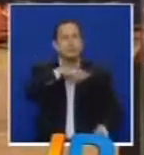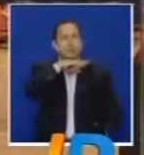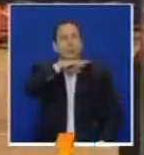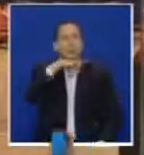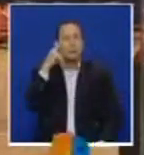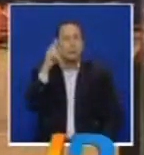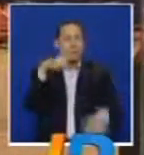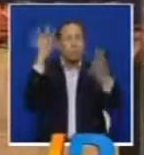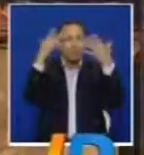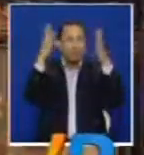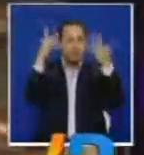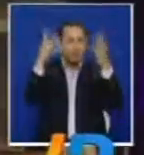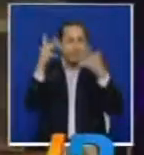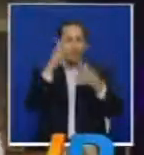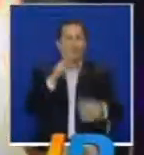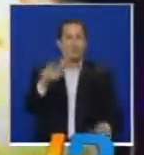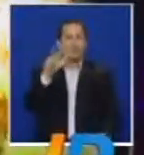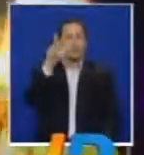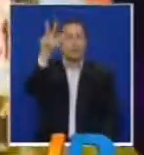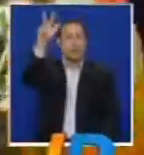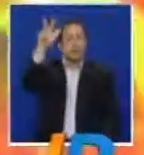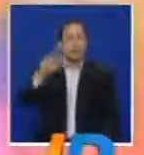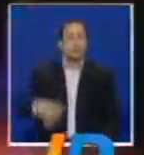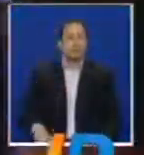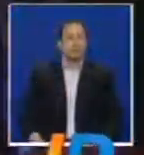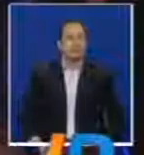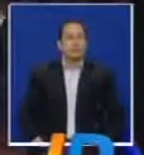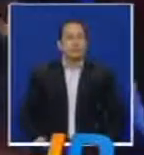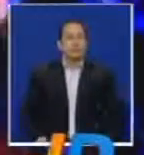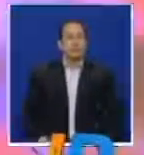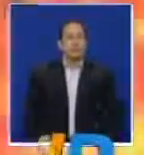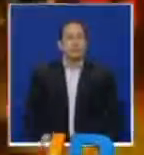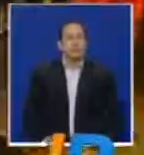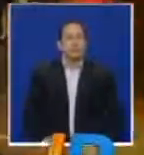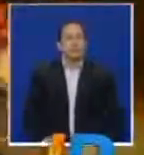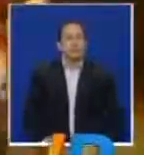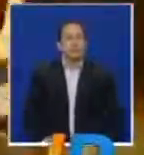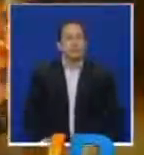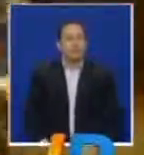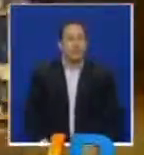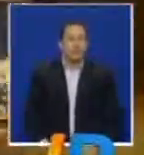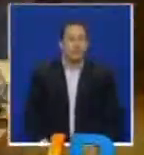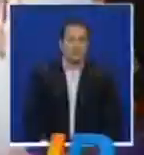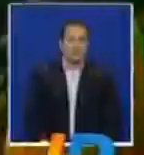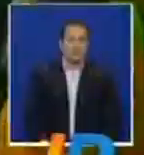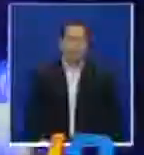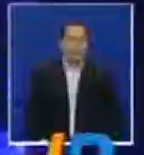festival y Noche de los Andes.